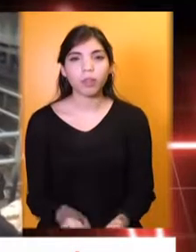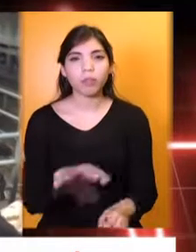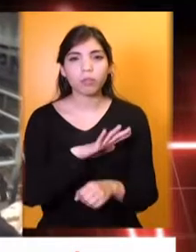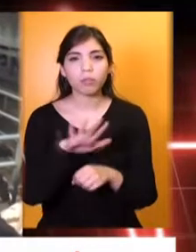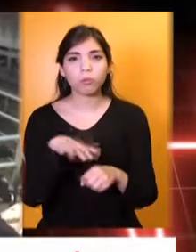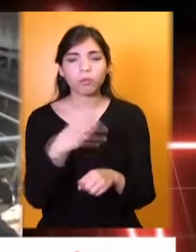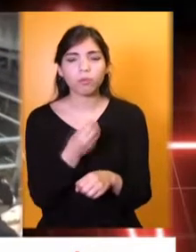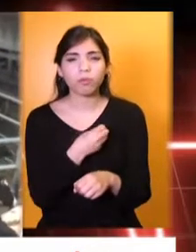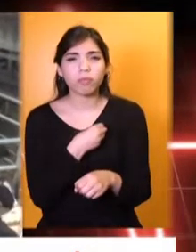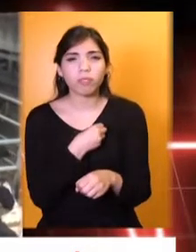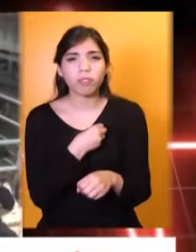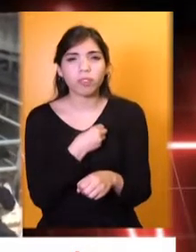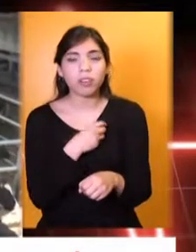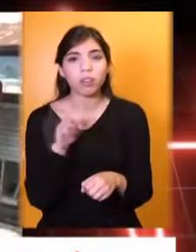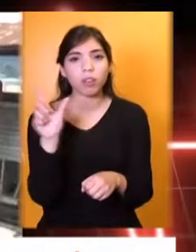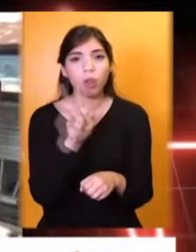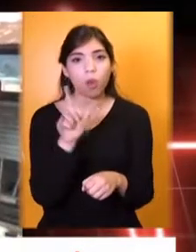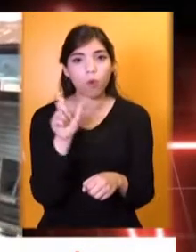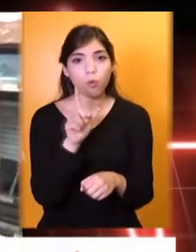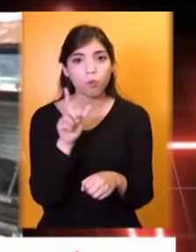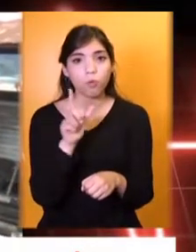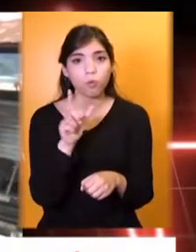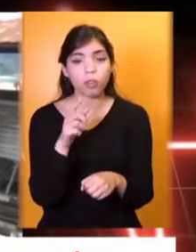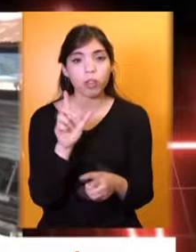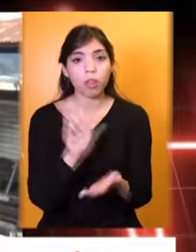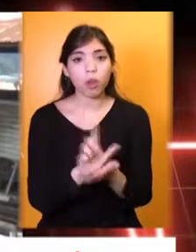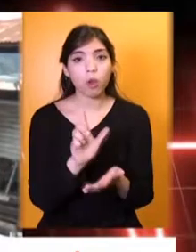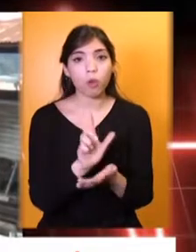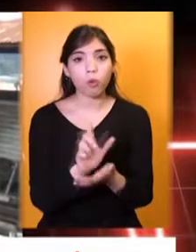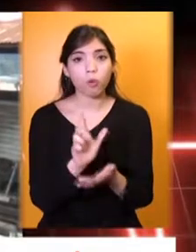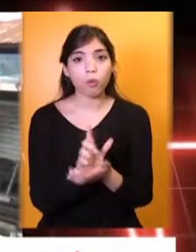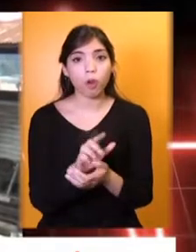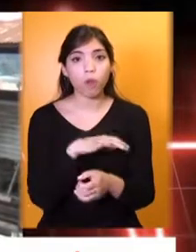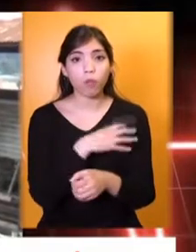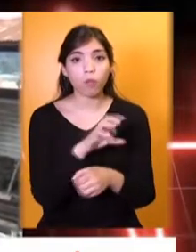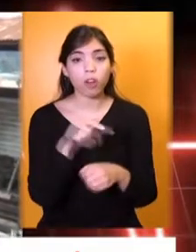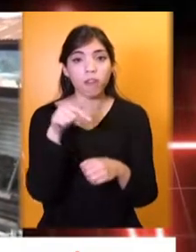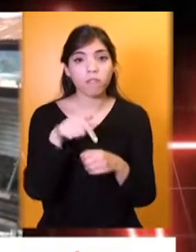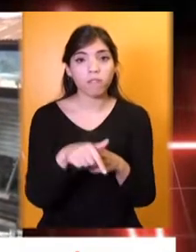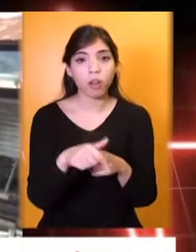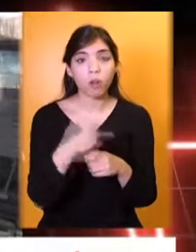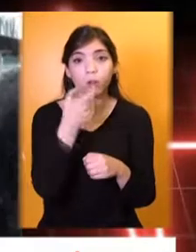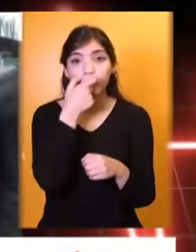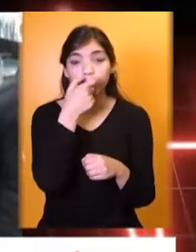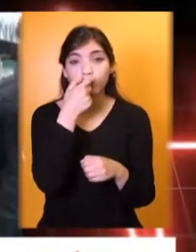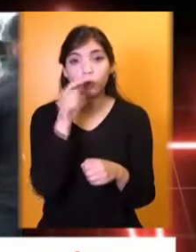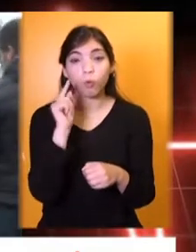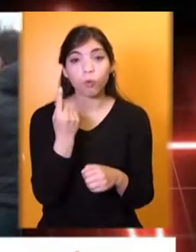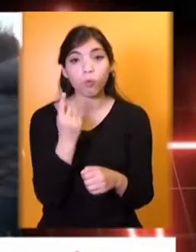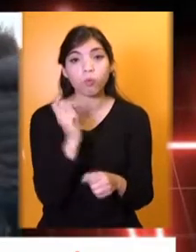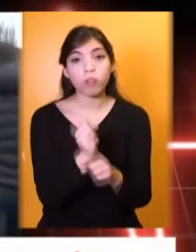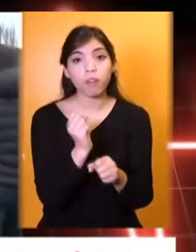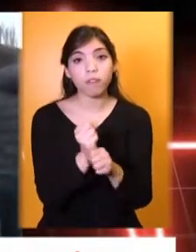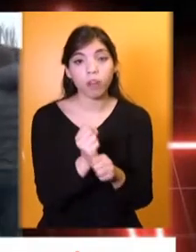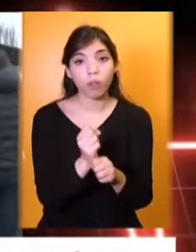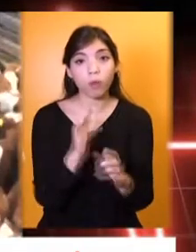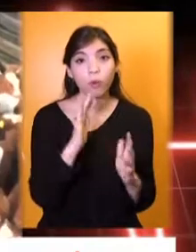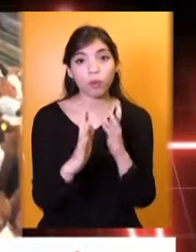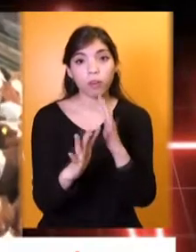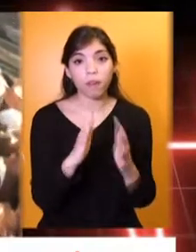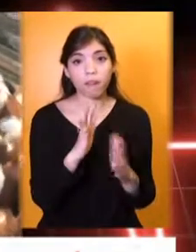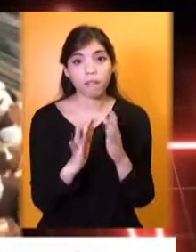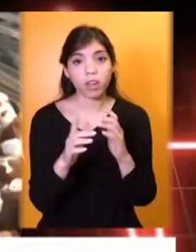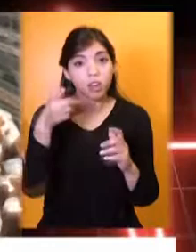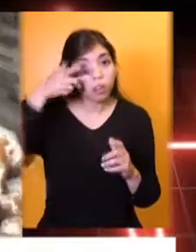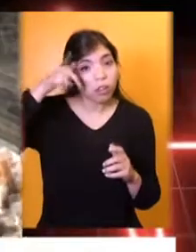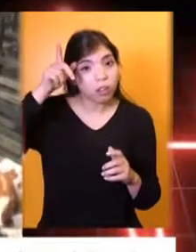Un lamentable hecho se dio durante la jornada del lunes en el sector de Ovejería Bajo, en la comuna de Osorno, cuando un trabajador de una feria ganadera